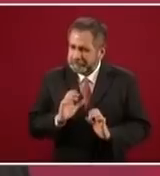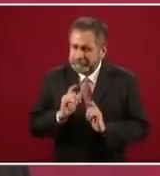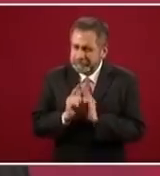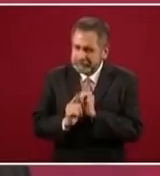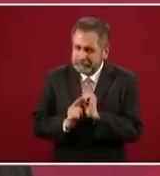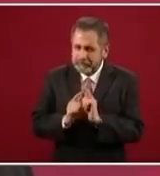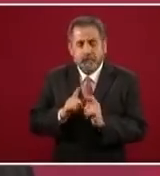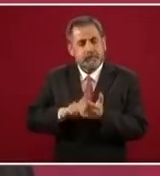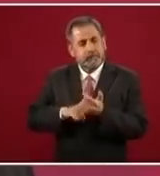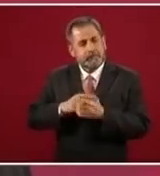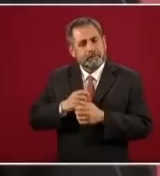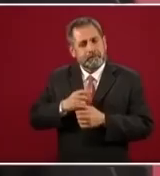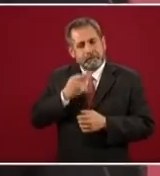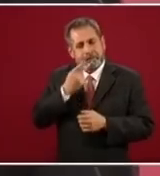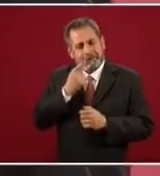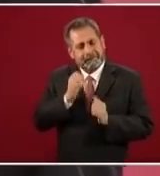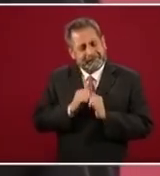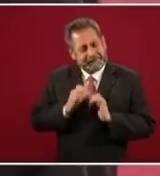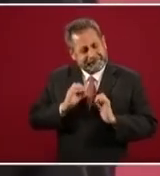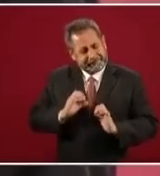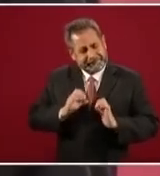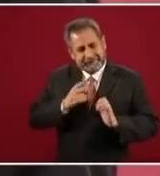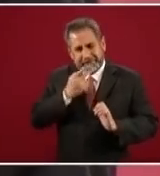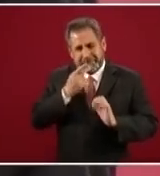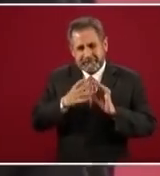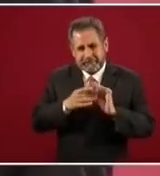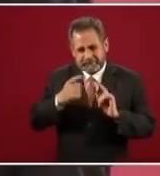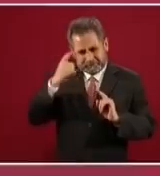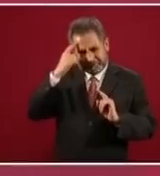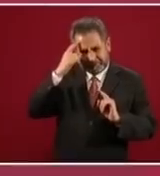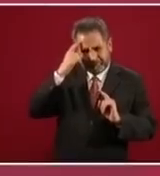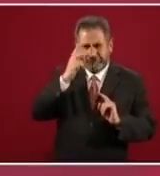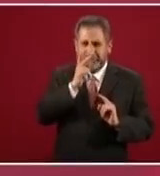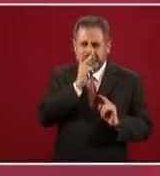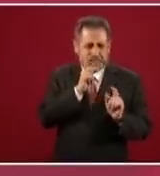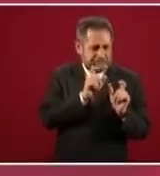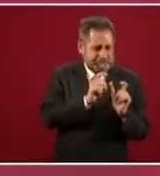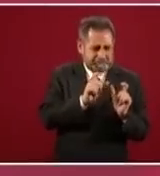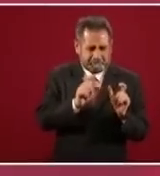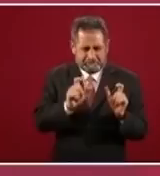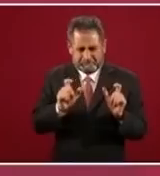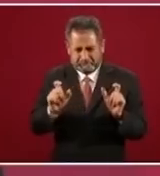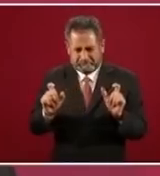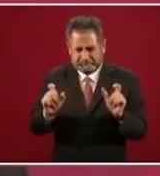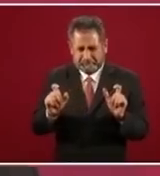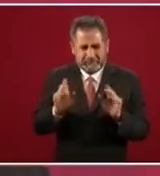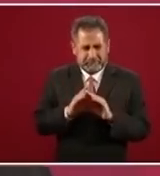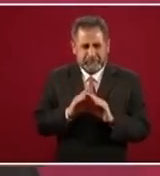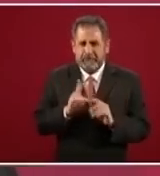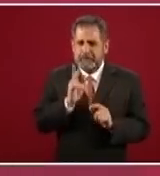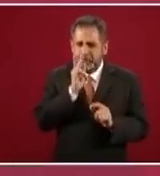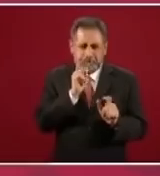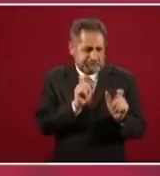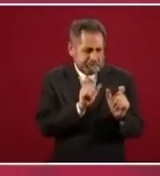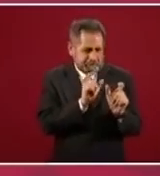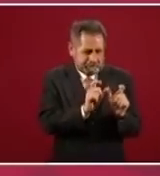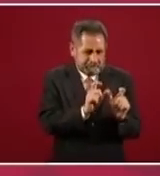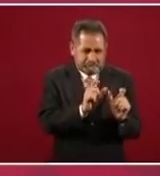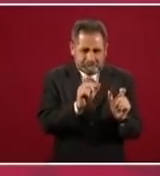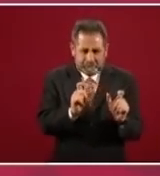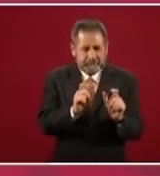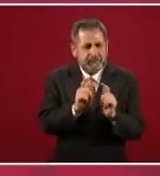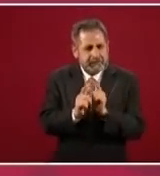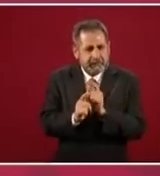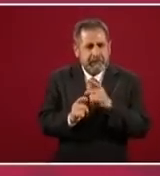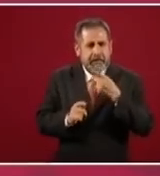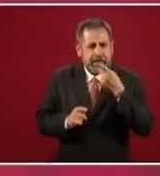Estoy practicando más lo de la geometría del lenguaje para ir colocando las palabras